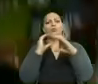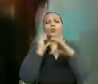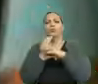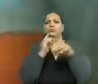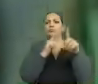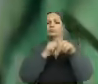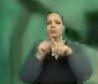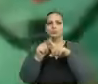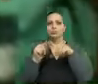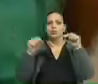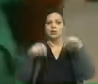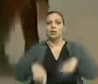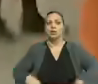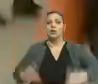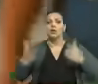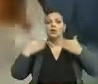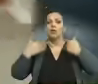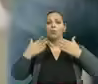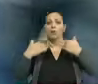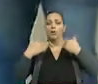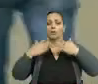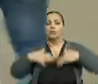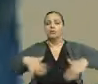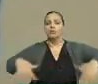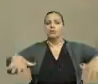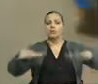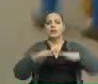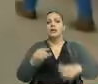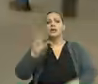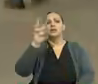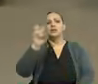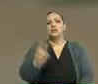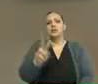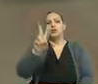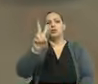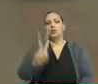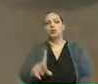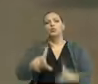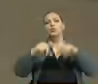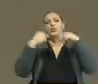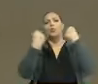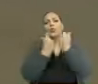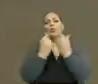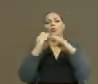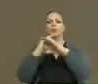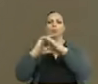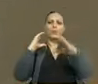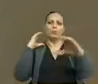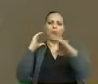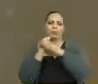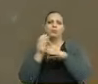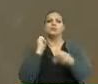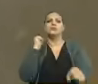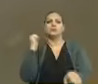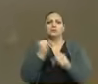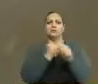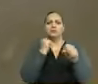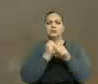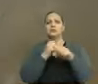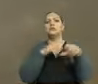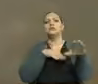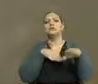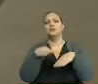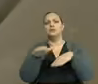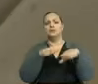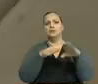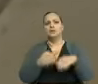62 rutas de la reactivación. La ATM y la alcaldía trae estas nuevas rutas que cruzan a